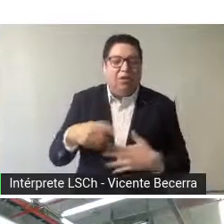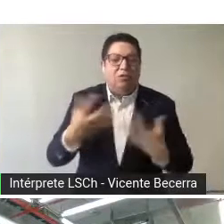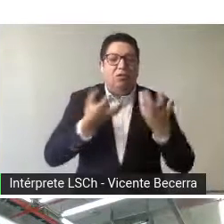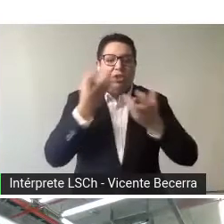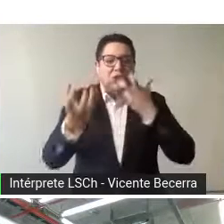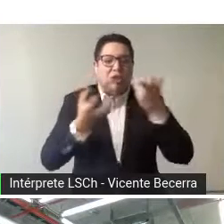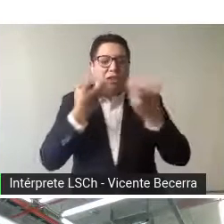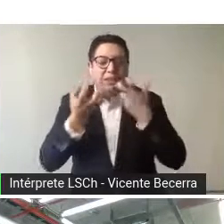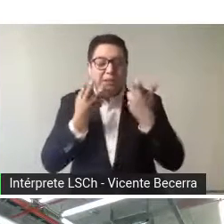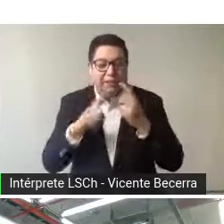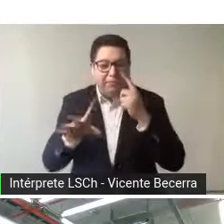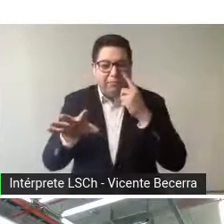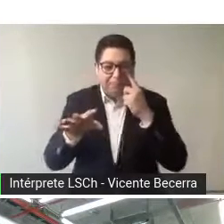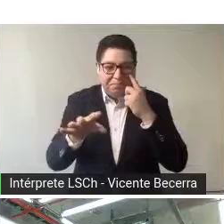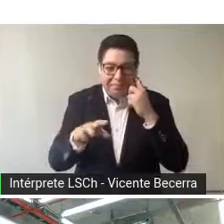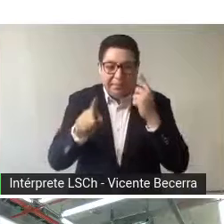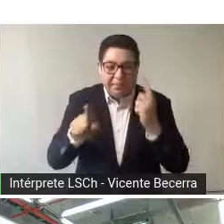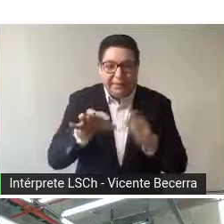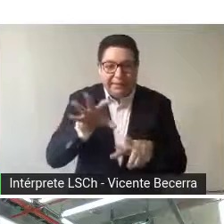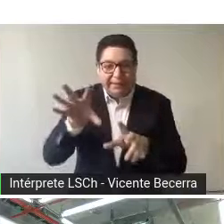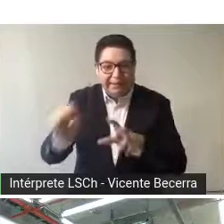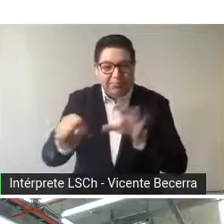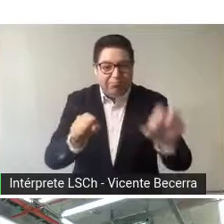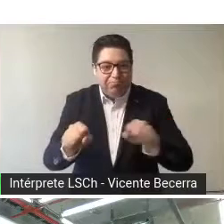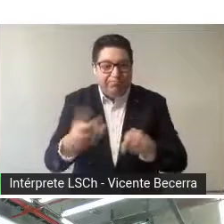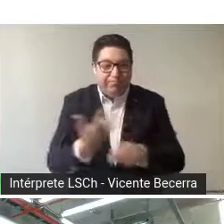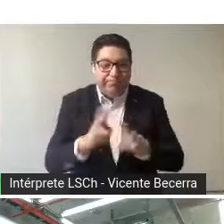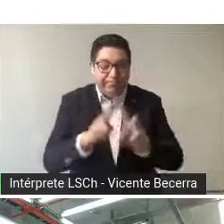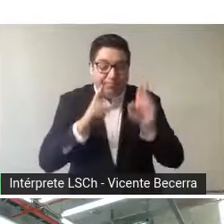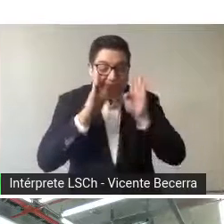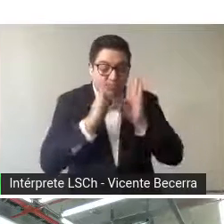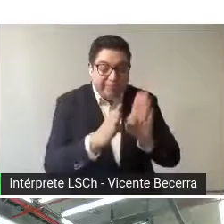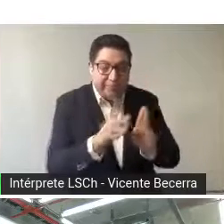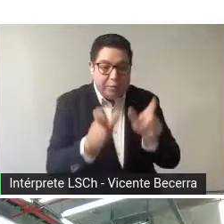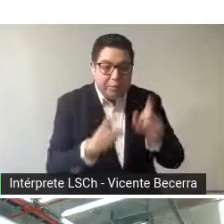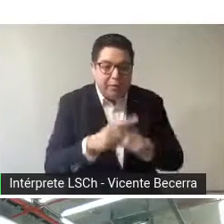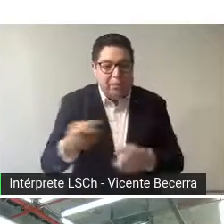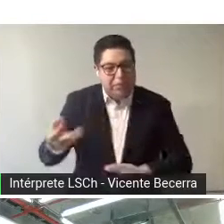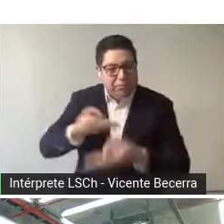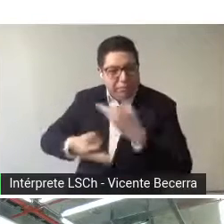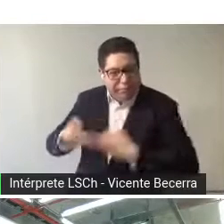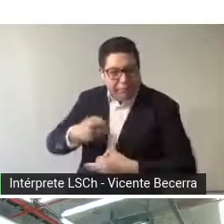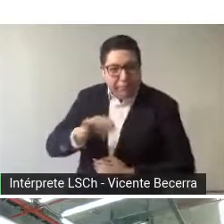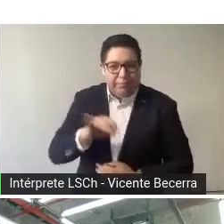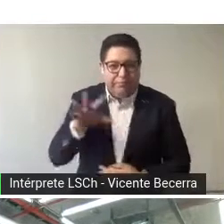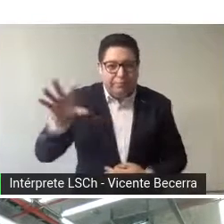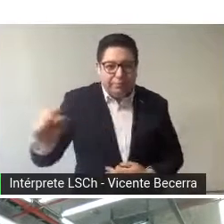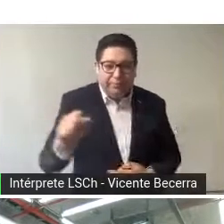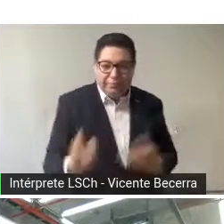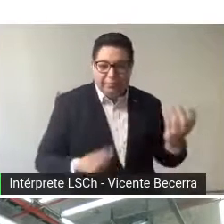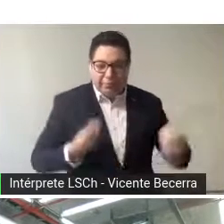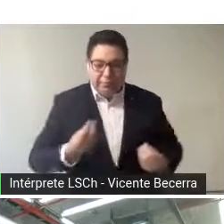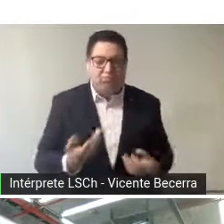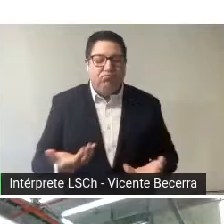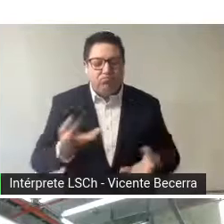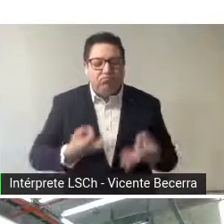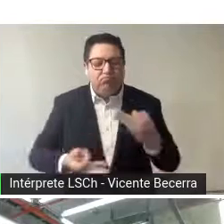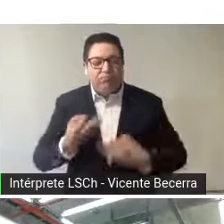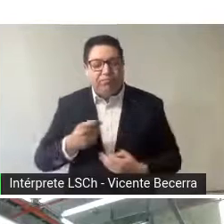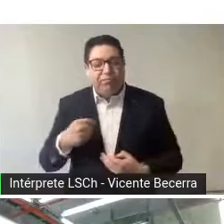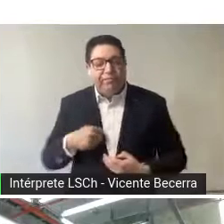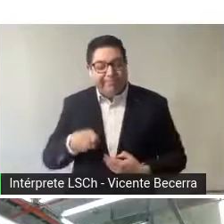cuando escuché, cuando le puse atención, cuando los demás me confirmaron lo que estaba sucediendo,